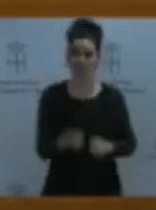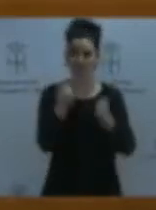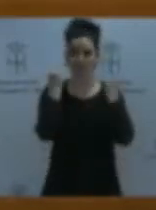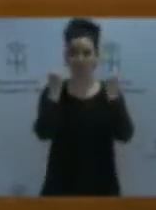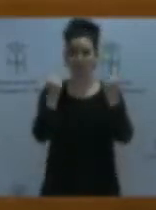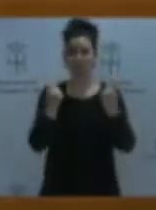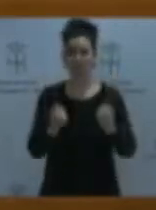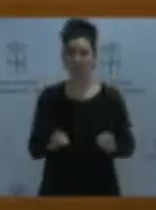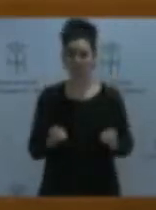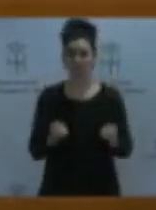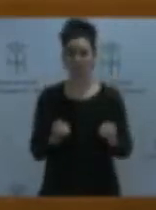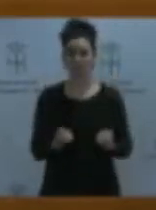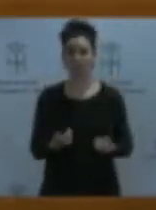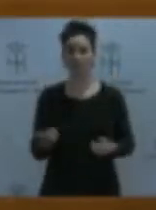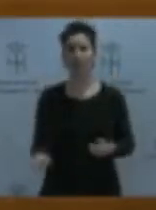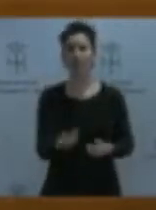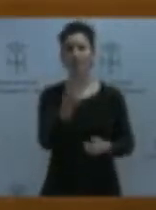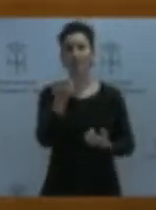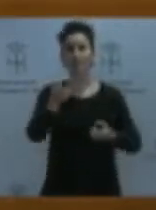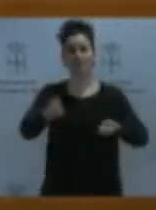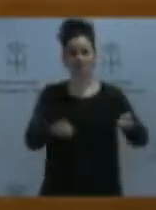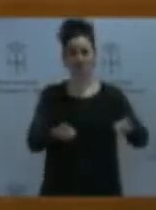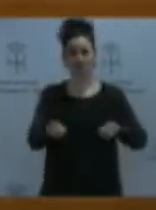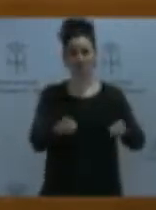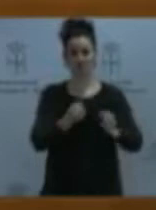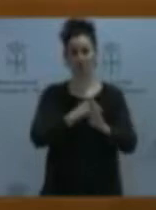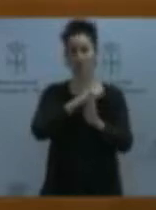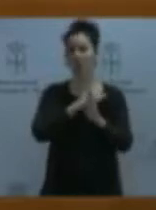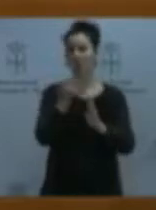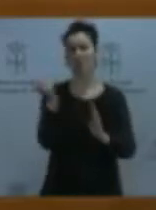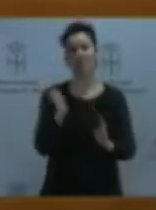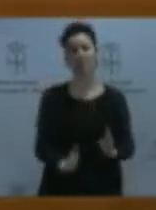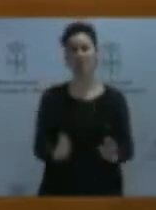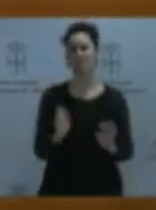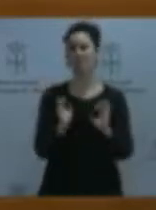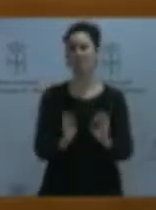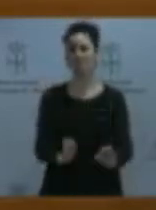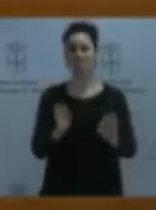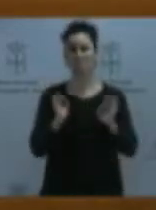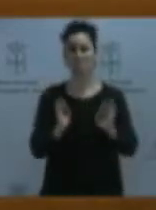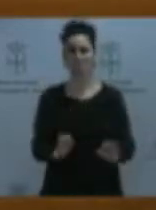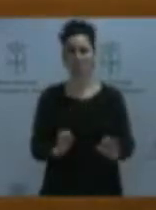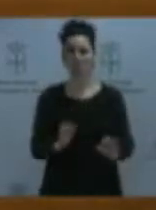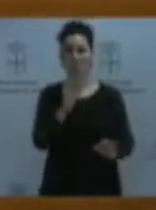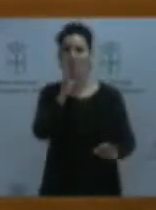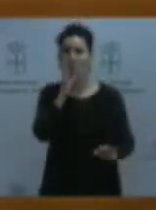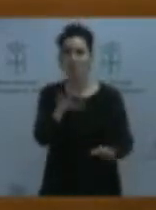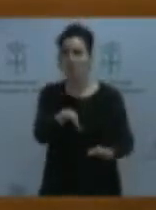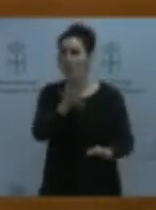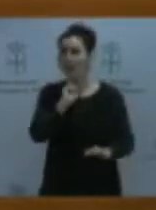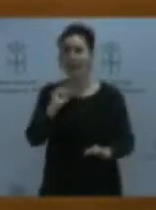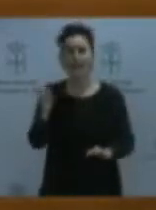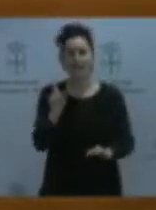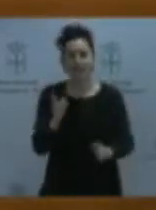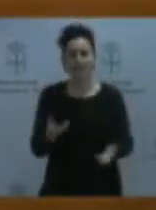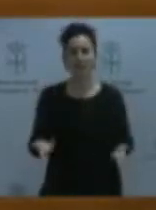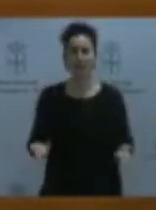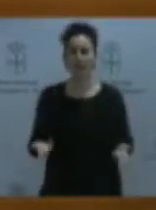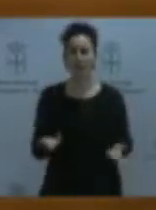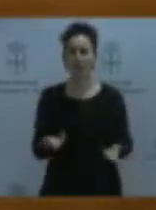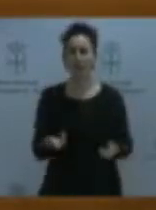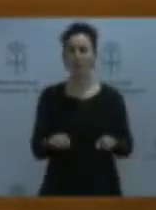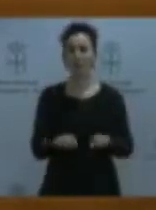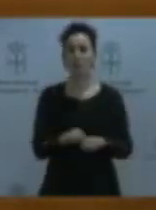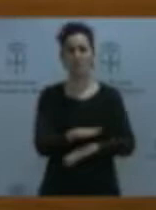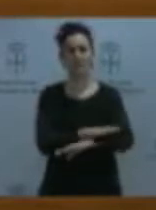misma categoría profesional. Es recambolesco las vueltas que viene haciendo el Gobierno para mantener las